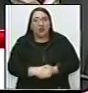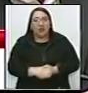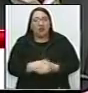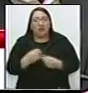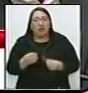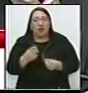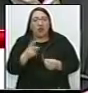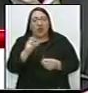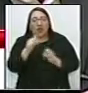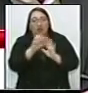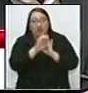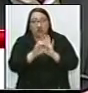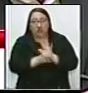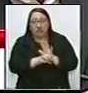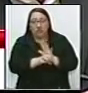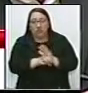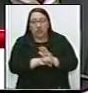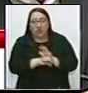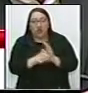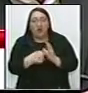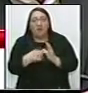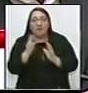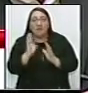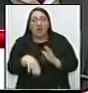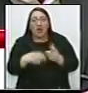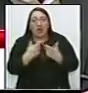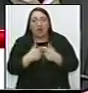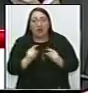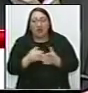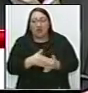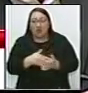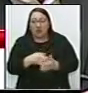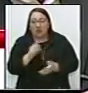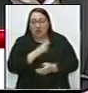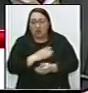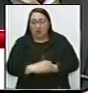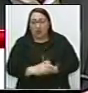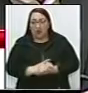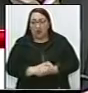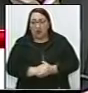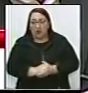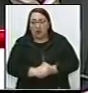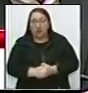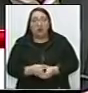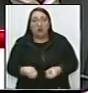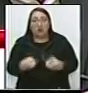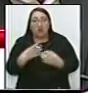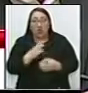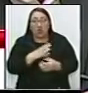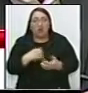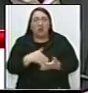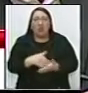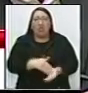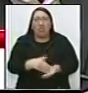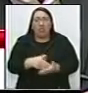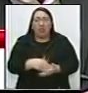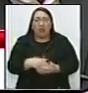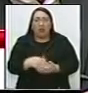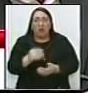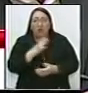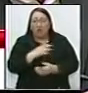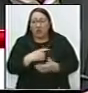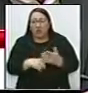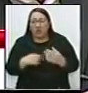la constitución neoliberal que nos gobierna debilitó el Estado. Nos ha dejado un Estado blandengue, un Estado